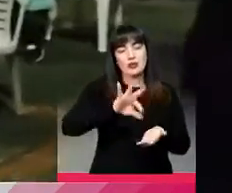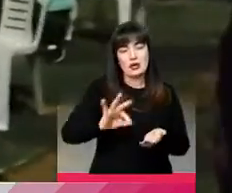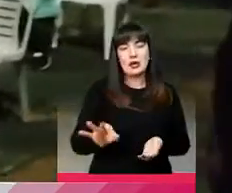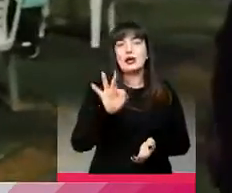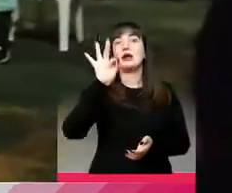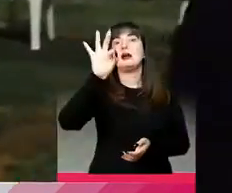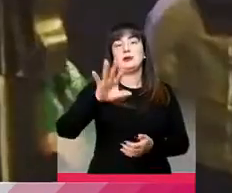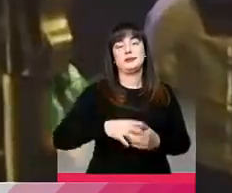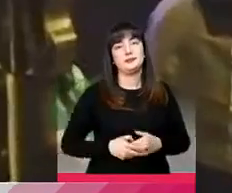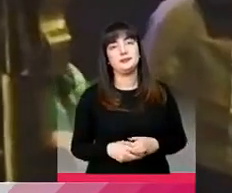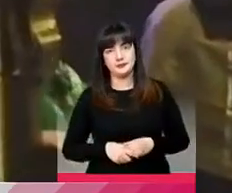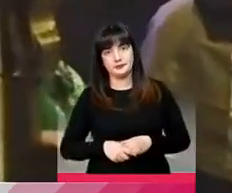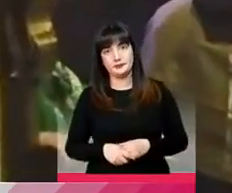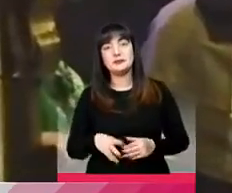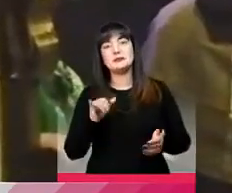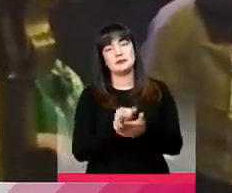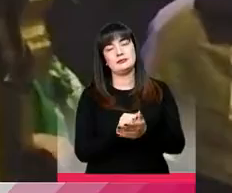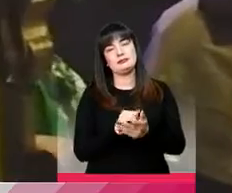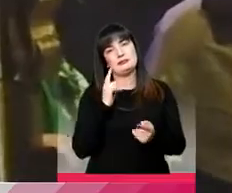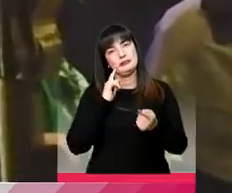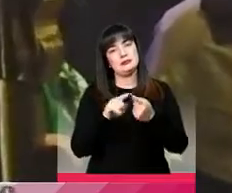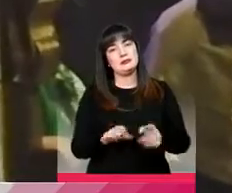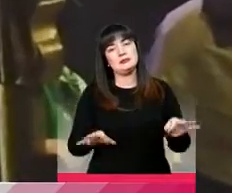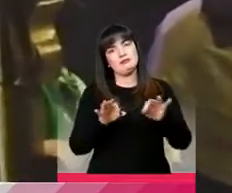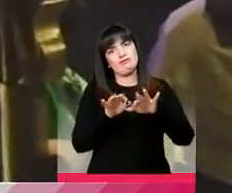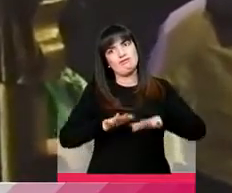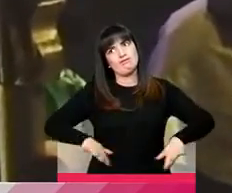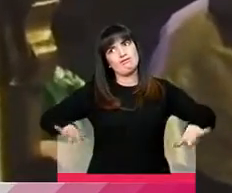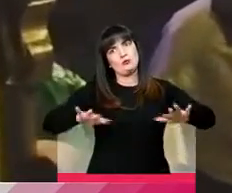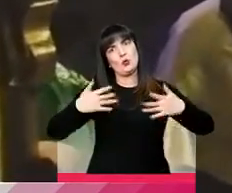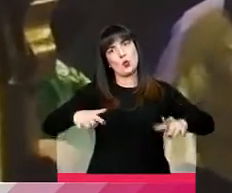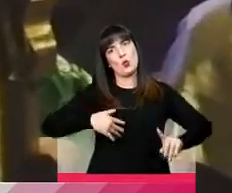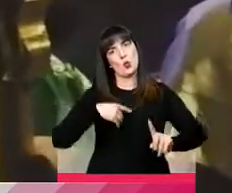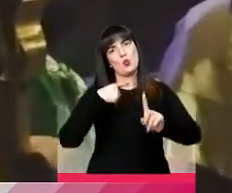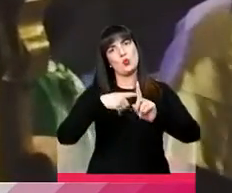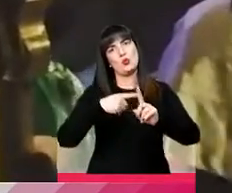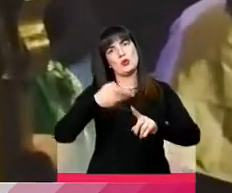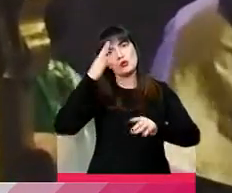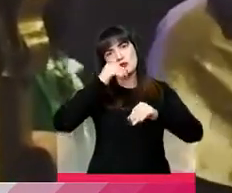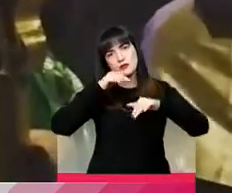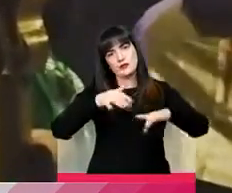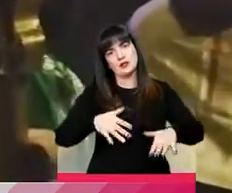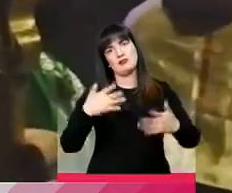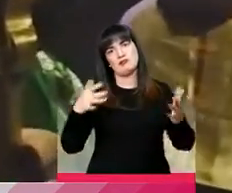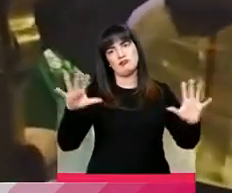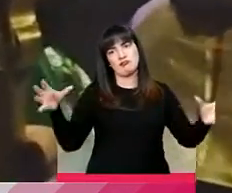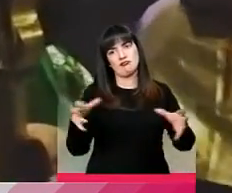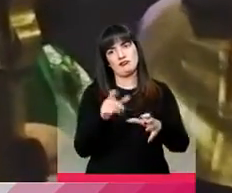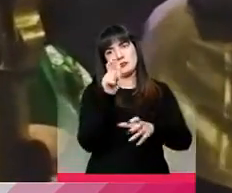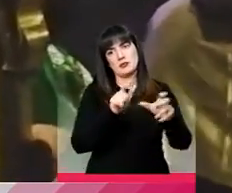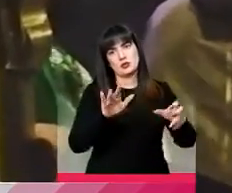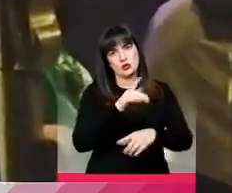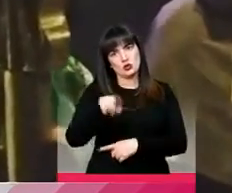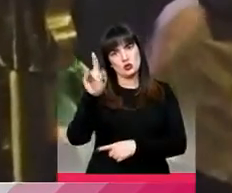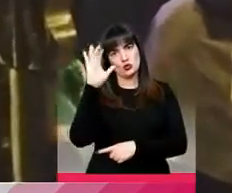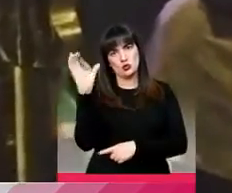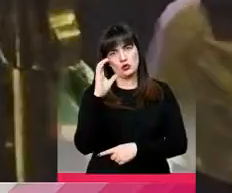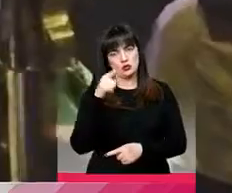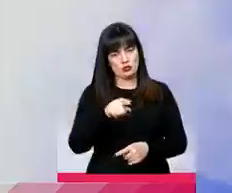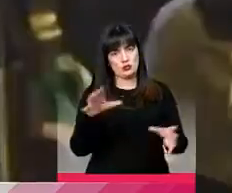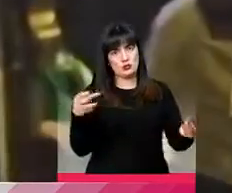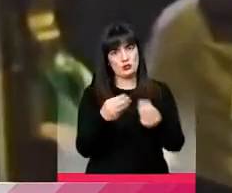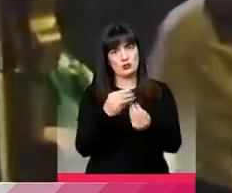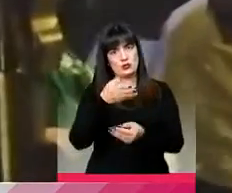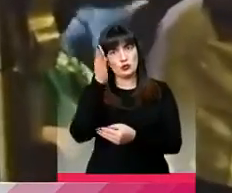hostia. Este espacio es muy maravilloso y sobre todo una gran bendición para todo el pueblo de Dios, ya que se ha